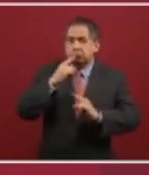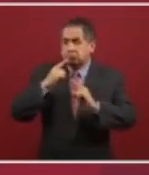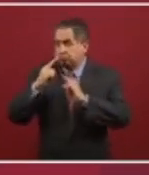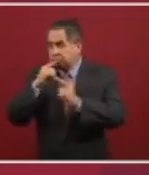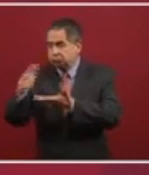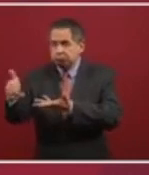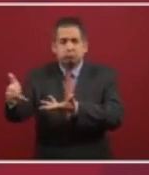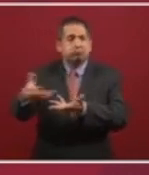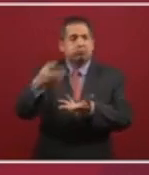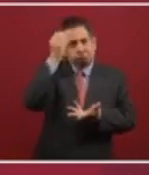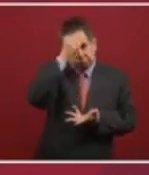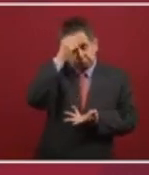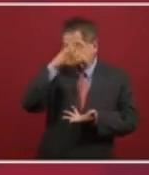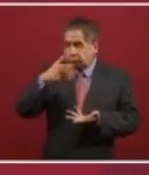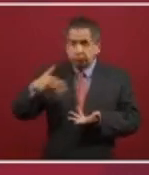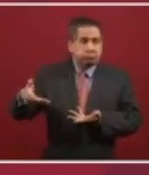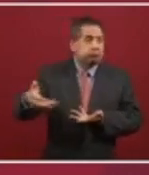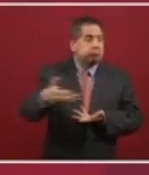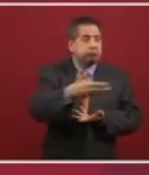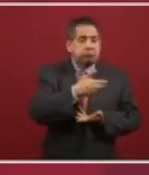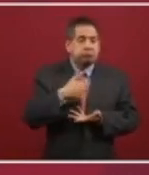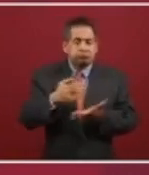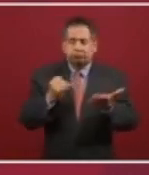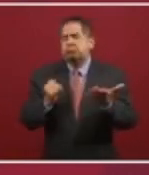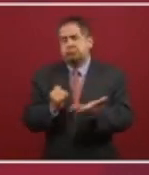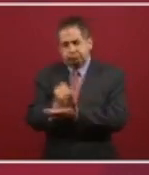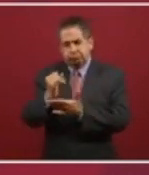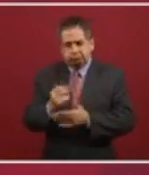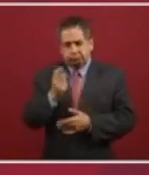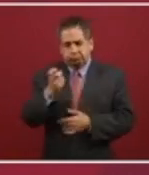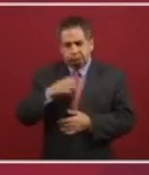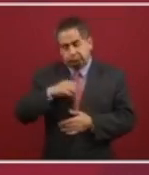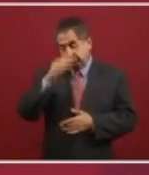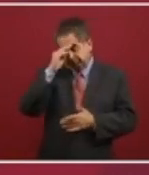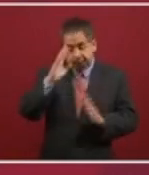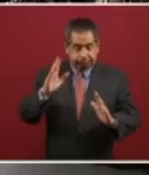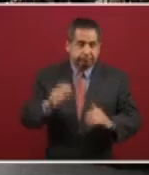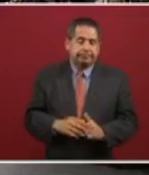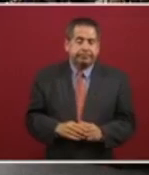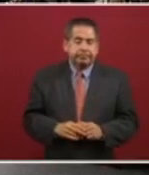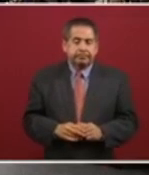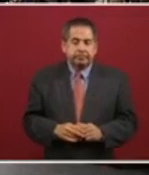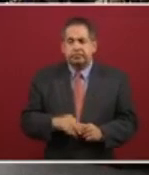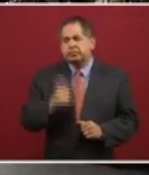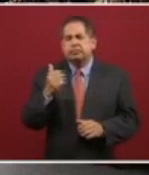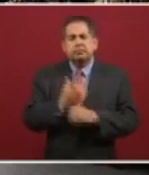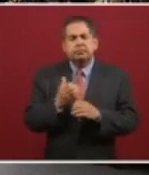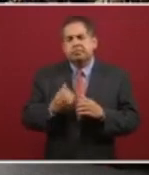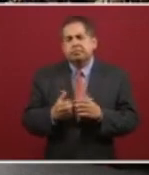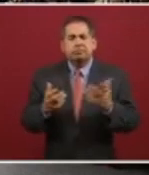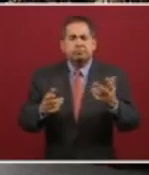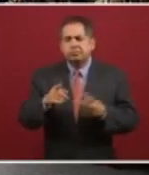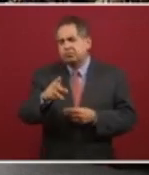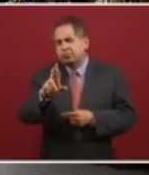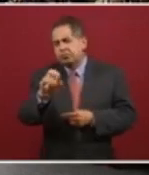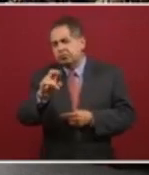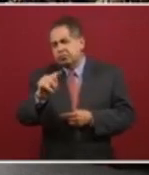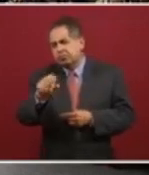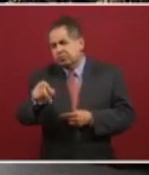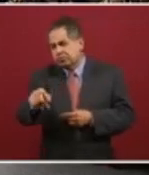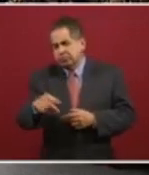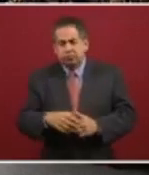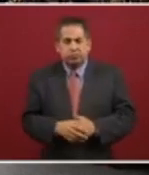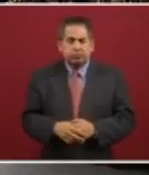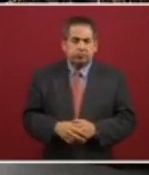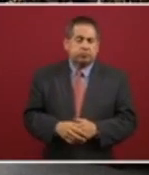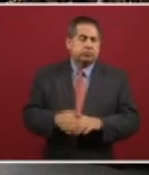recoger la opinión de la gente, eso es lo que considero. ¿Qué otra cosa, Roberto? Sobre